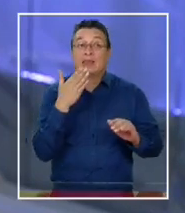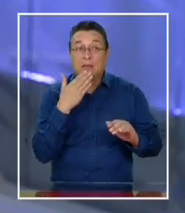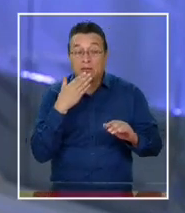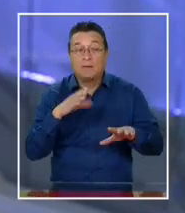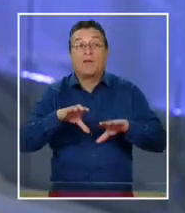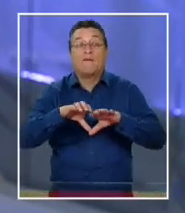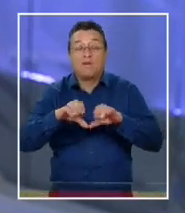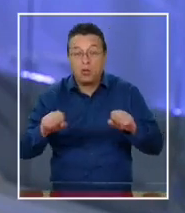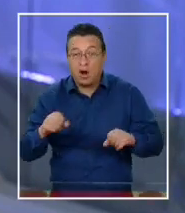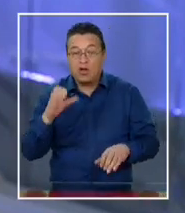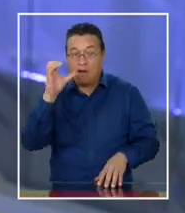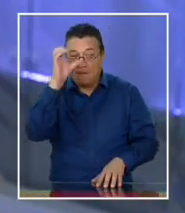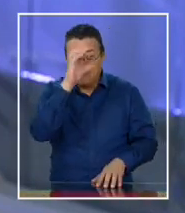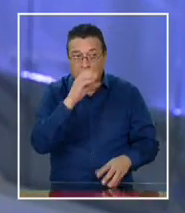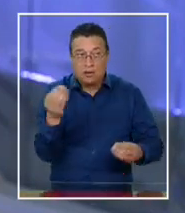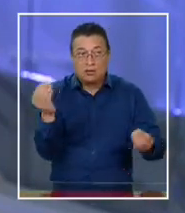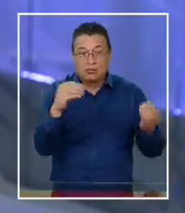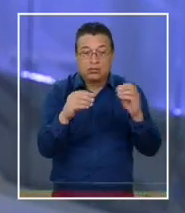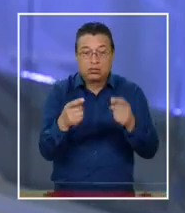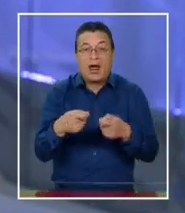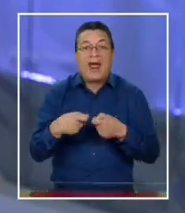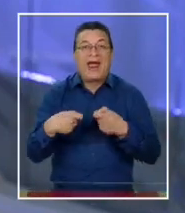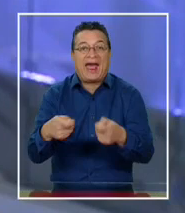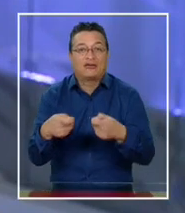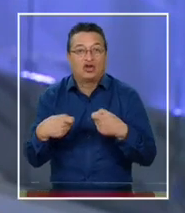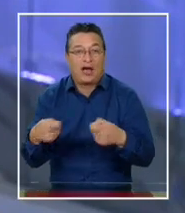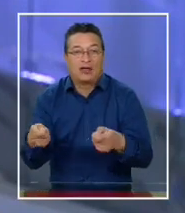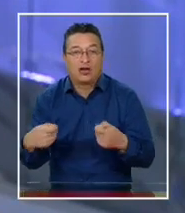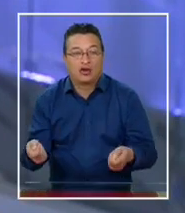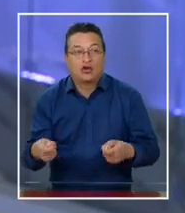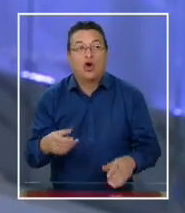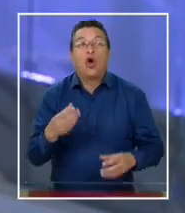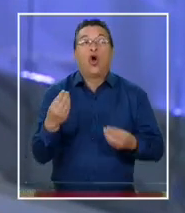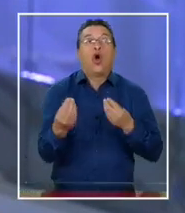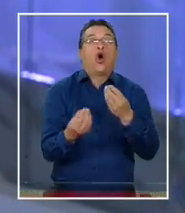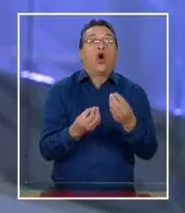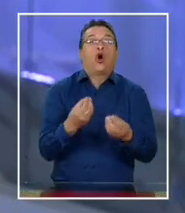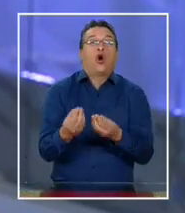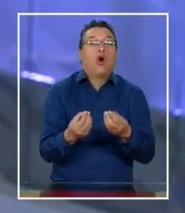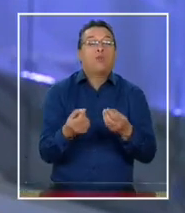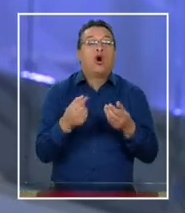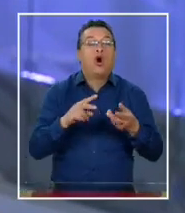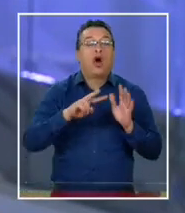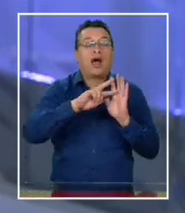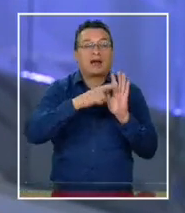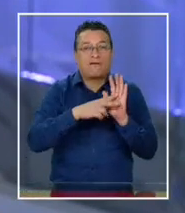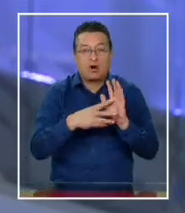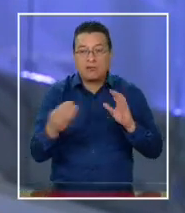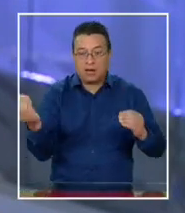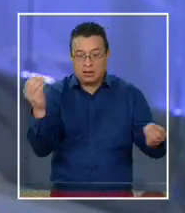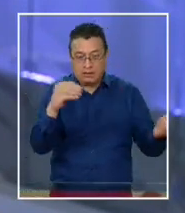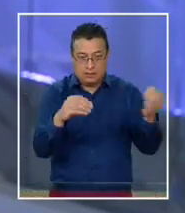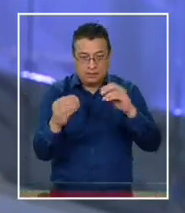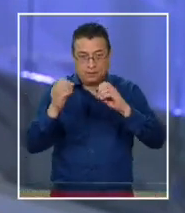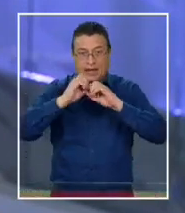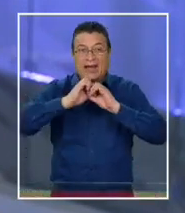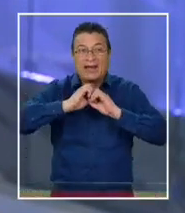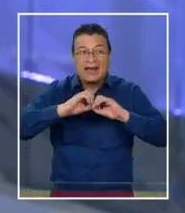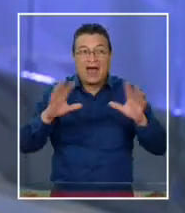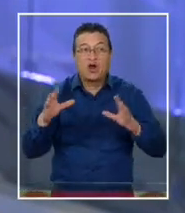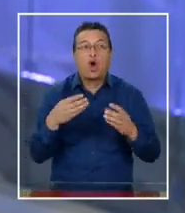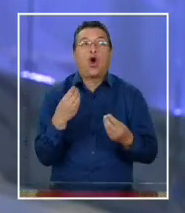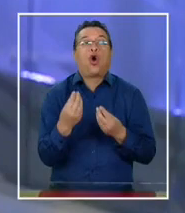Buscar un acuerdo en la fórmula del gasto O sea que este sea una reforma formulada con Claridad